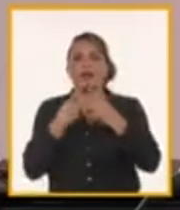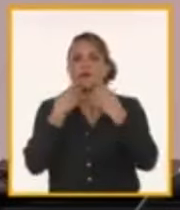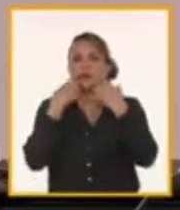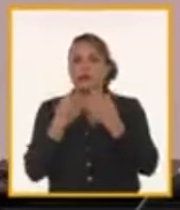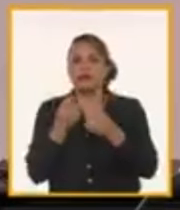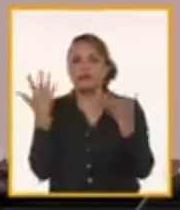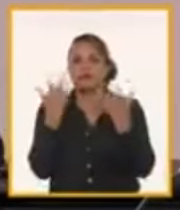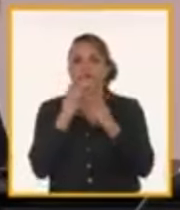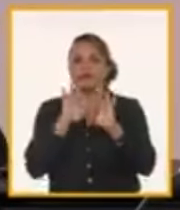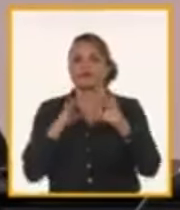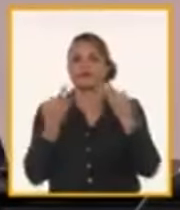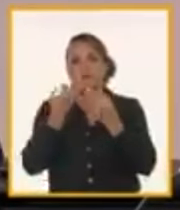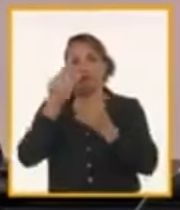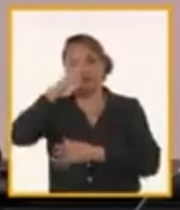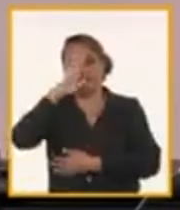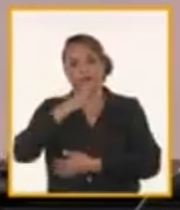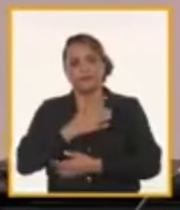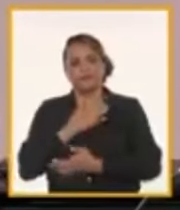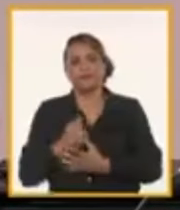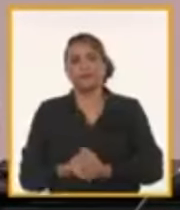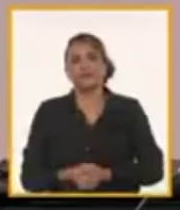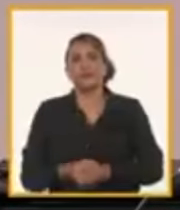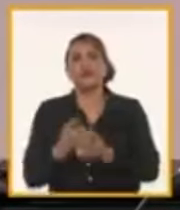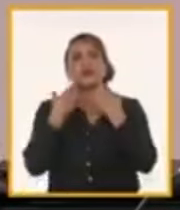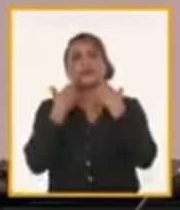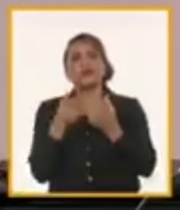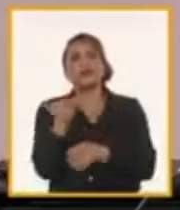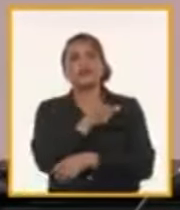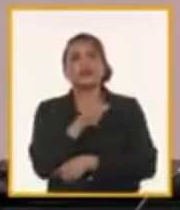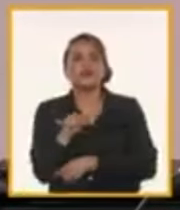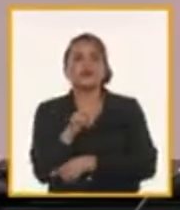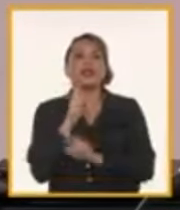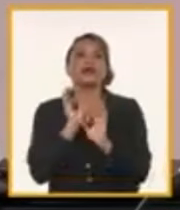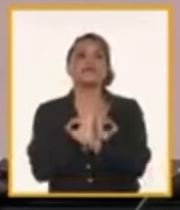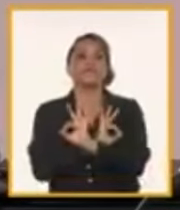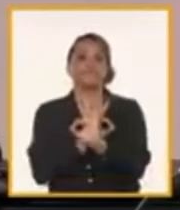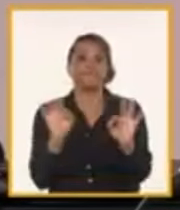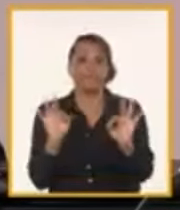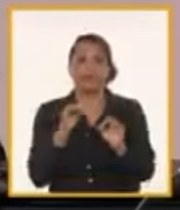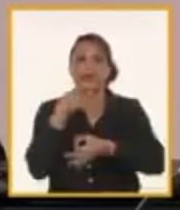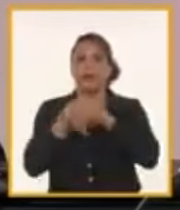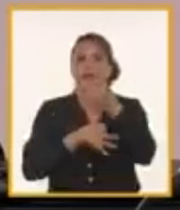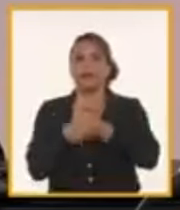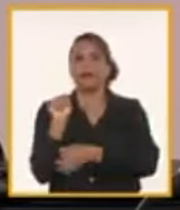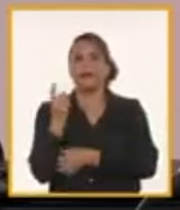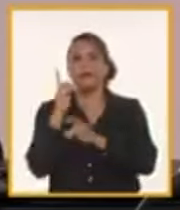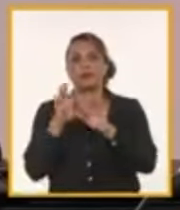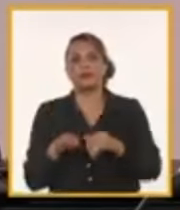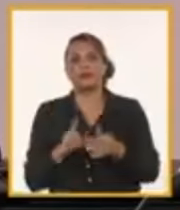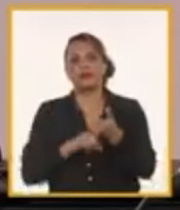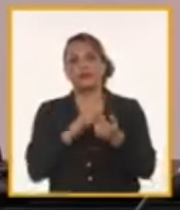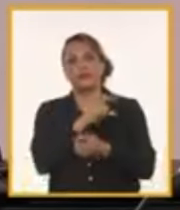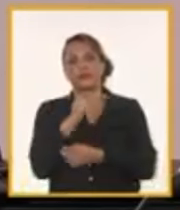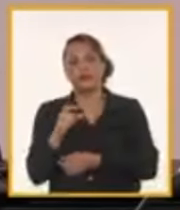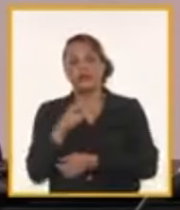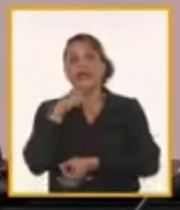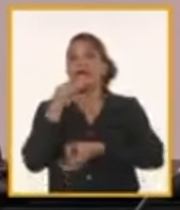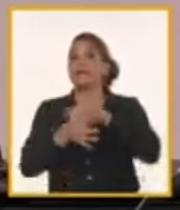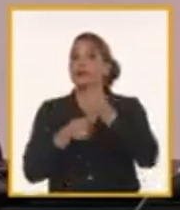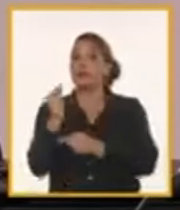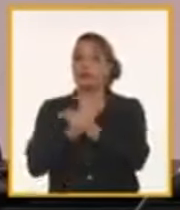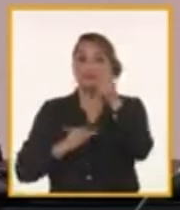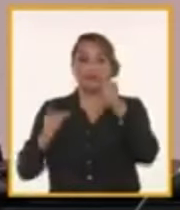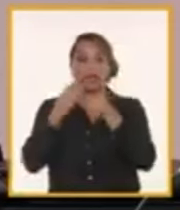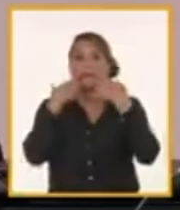familia cubana y vital es también hablaba de calidad el primer Secretario del partido y la calidad es también